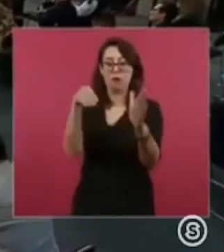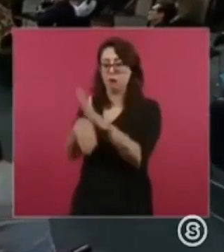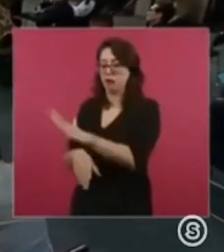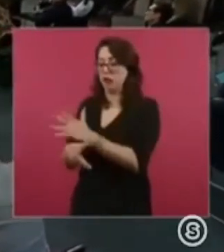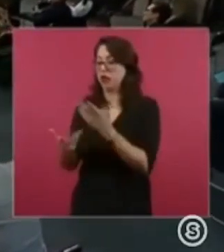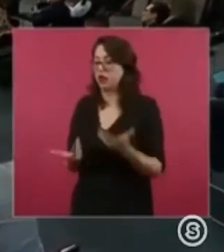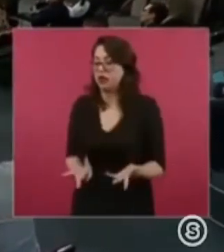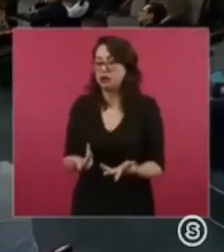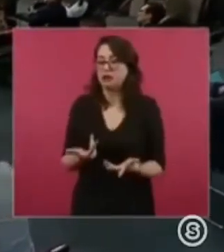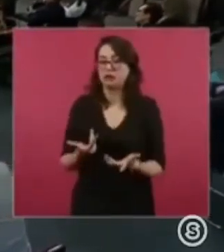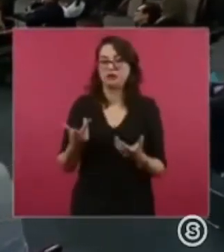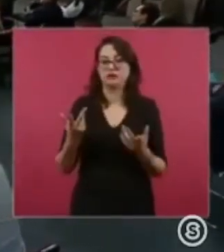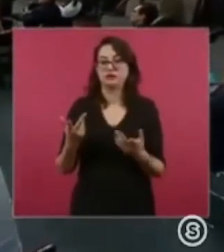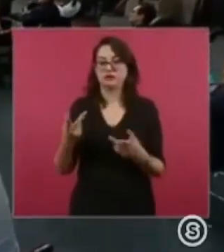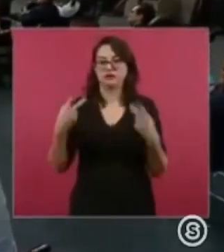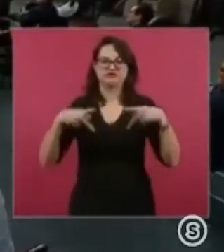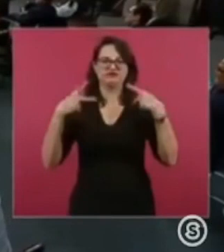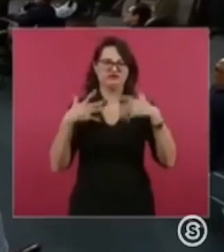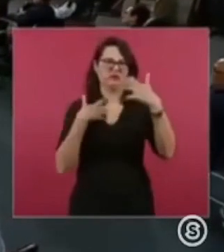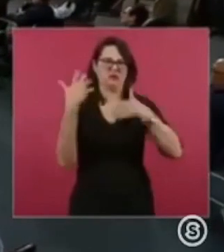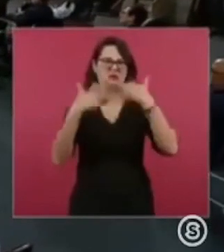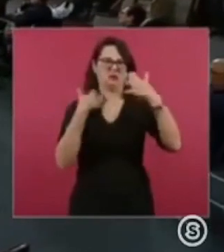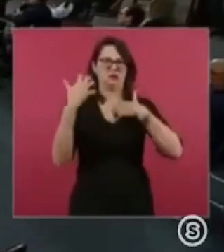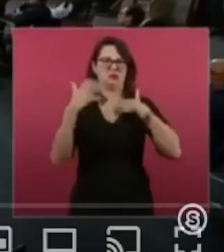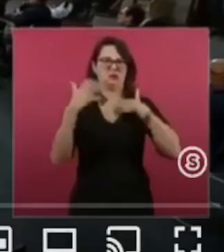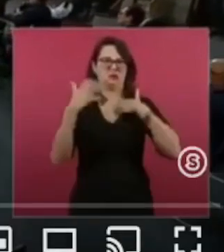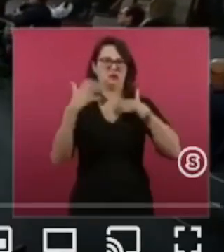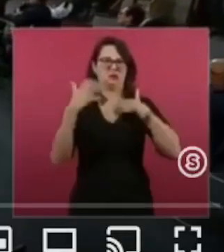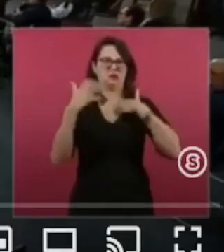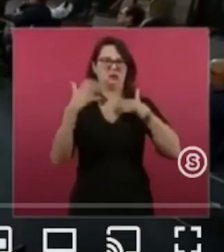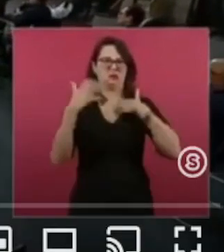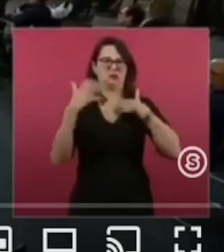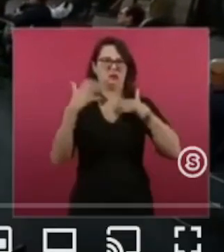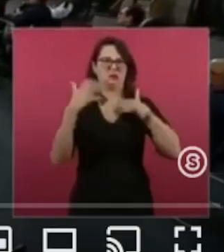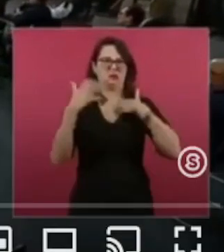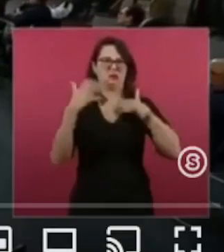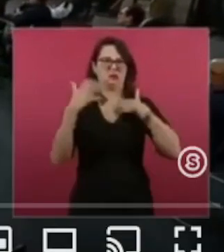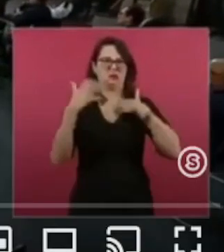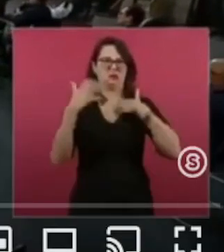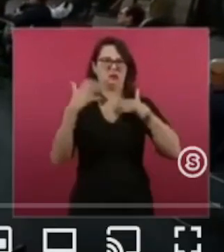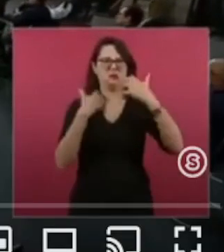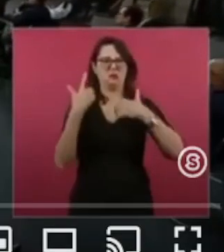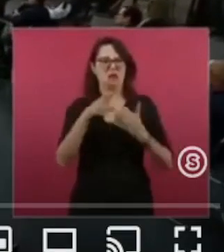Hitler, para que se aclare. Pero entonces, ¿por qué tomas de ejemplo a Hitler?